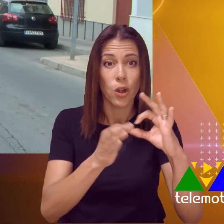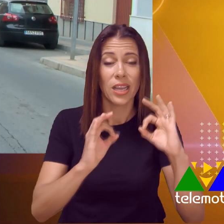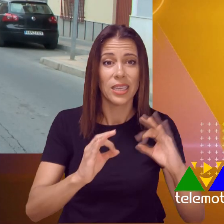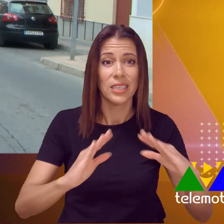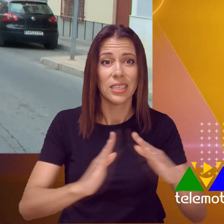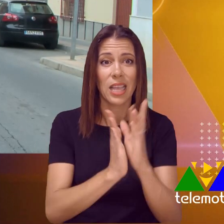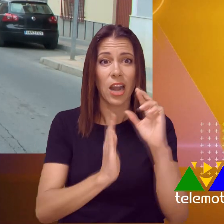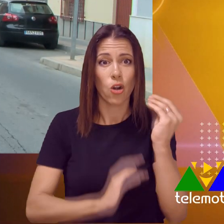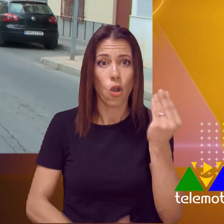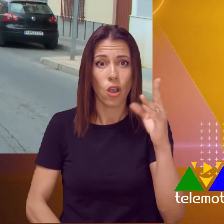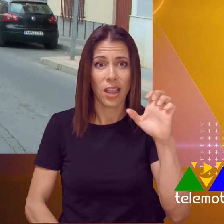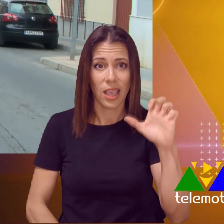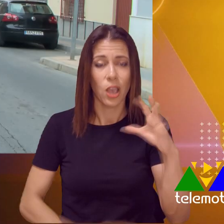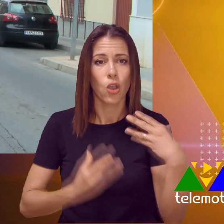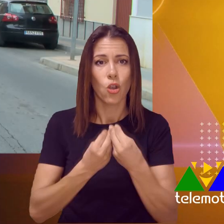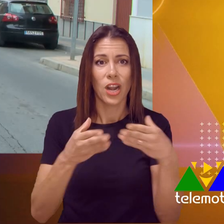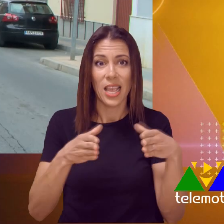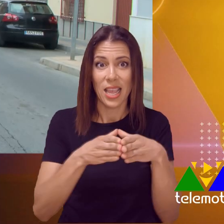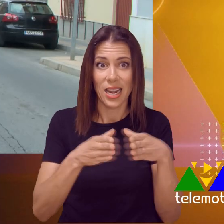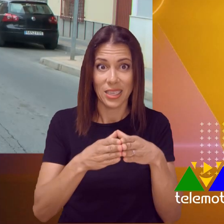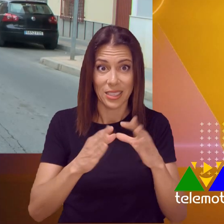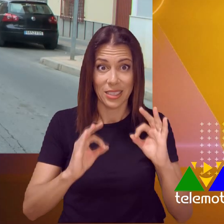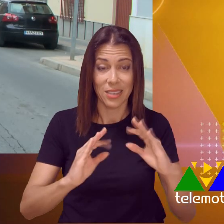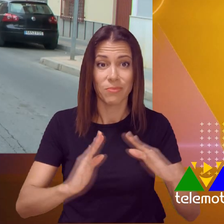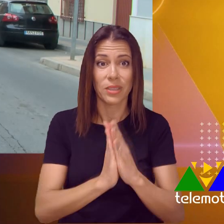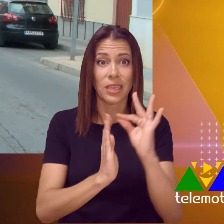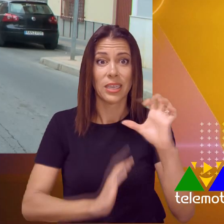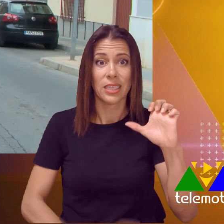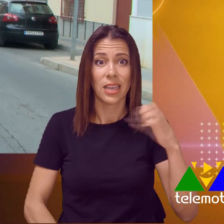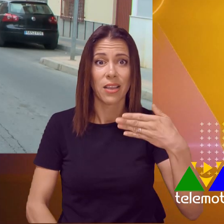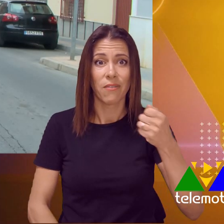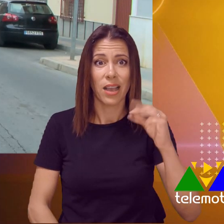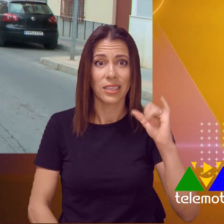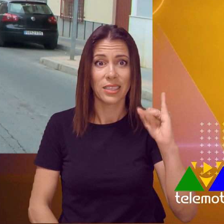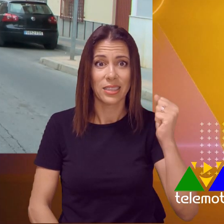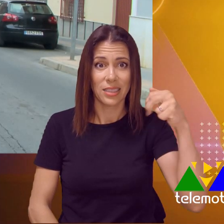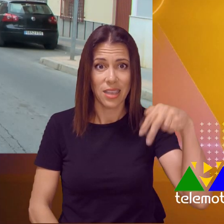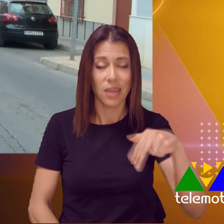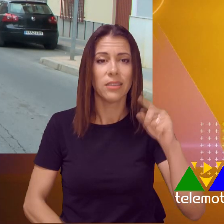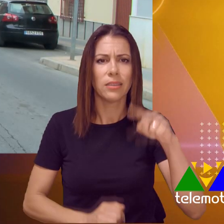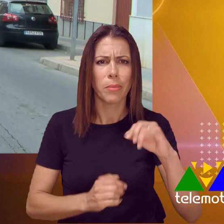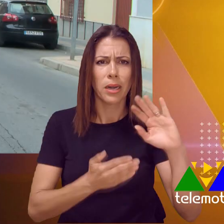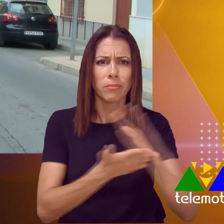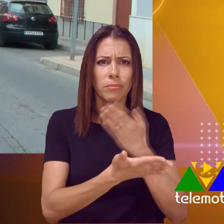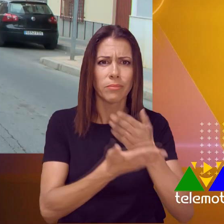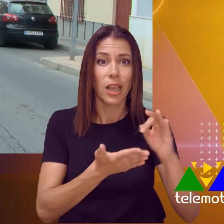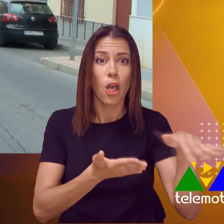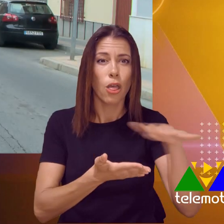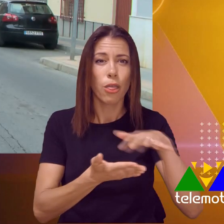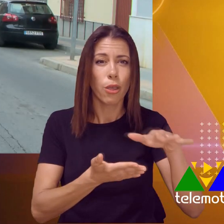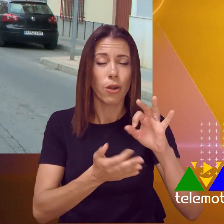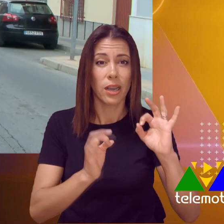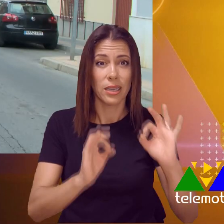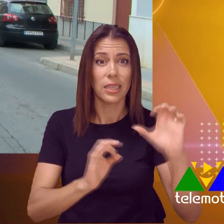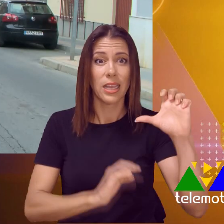Carmen, con San Sebastián. Claro. Y partían dos, la Esparraguera, el barrio de la Esparraguera, con lo cual la parte izquierda del Camino